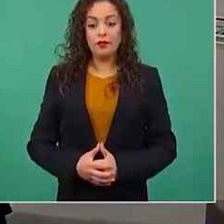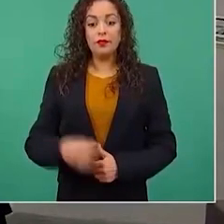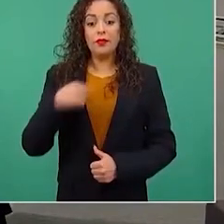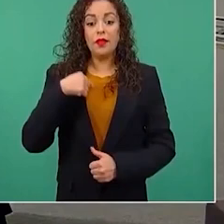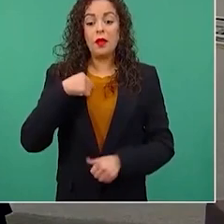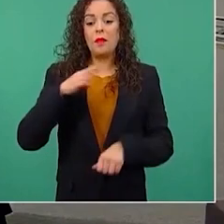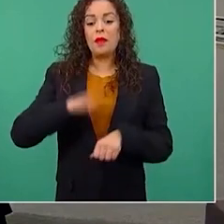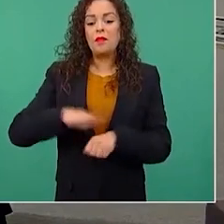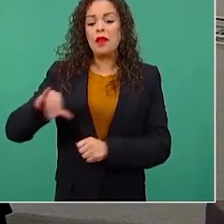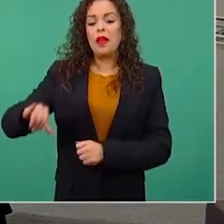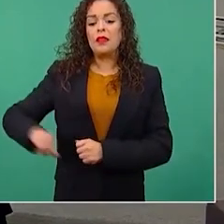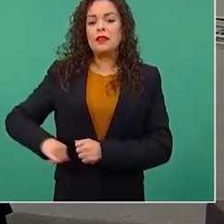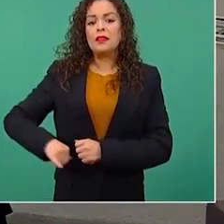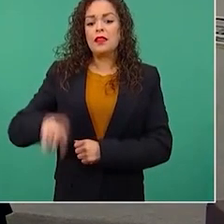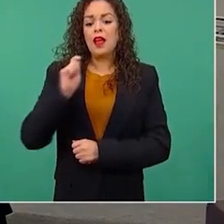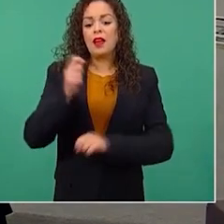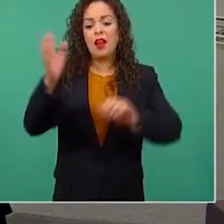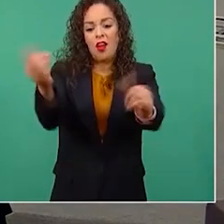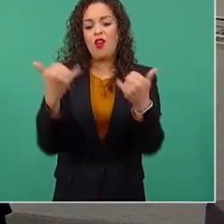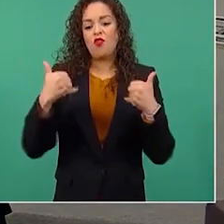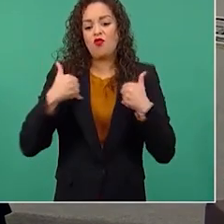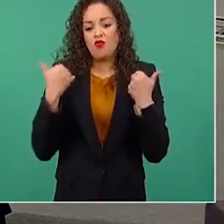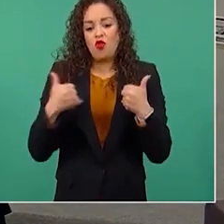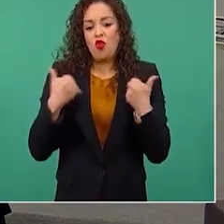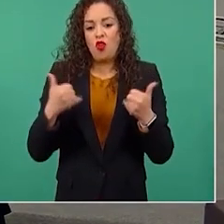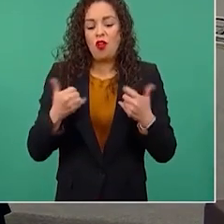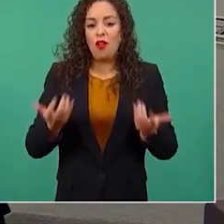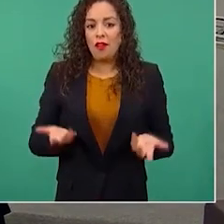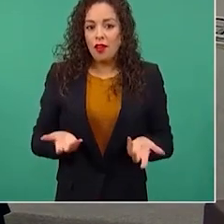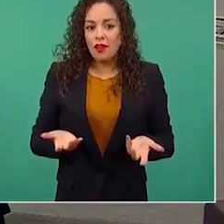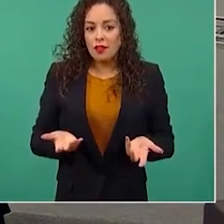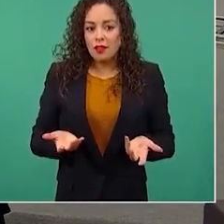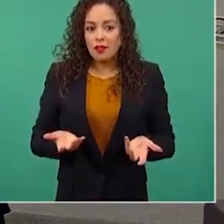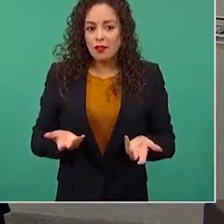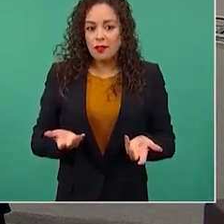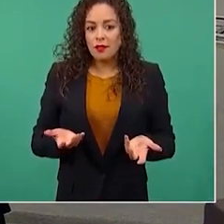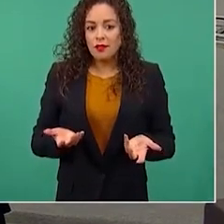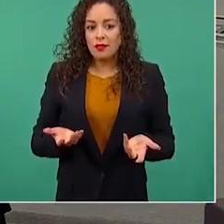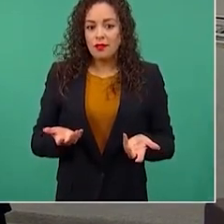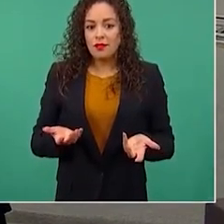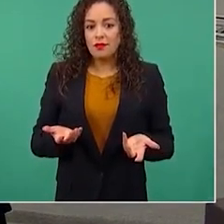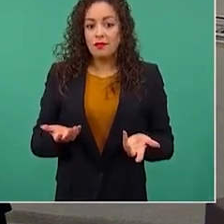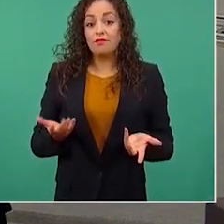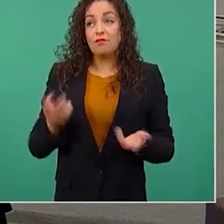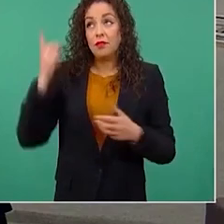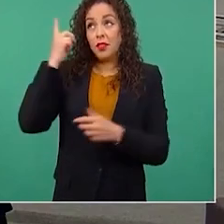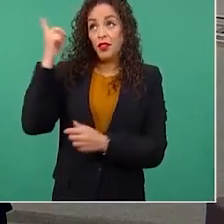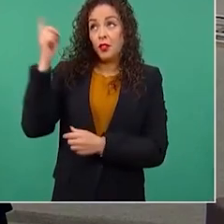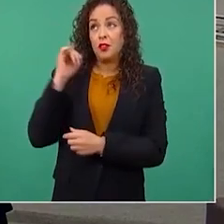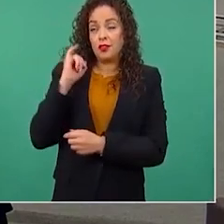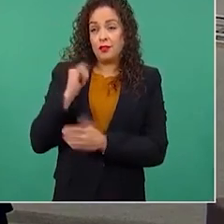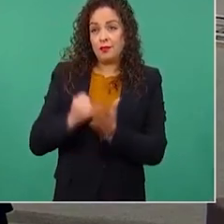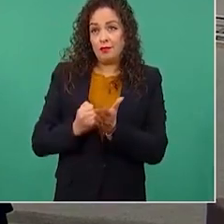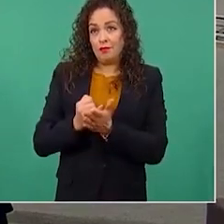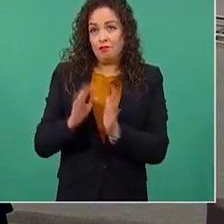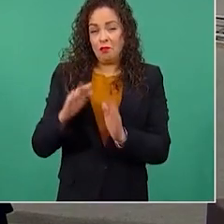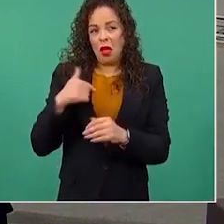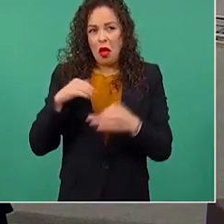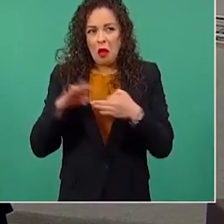Si lo decide el pueblo y el creador y la ciencia, me quedan 2 años y medio, un poquito